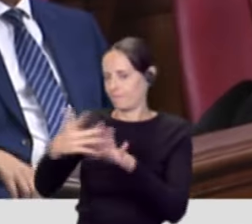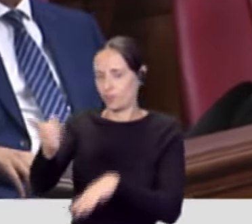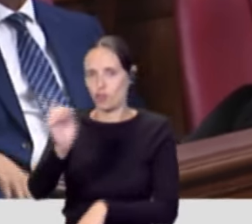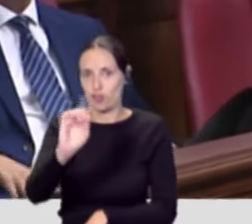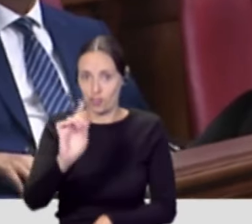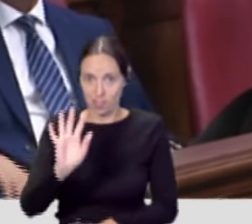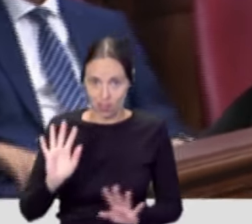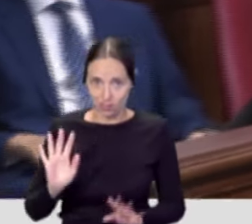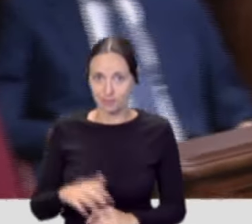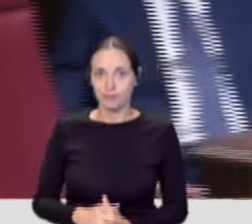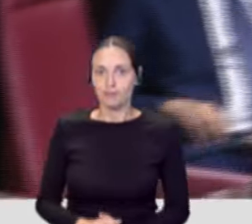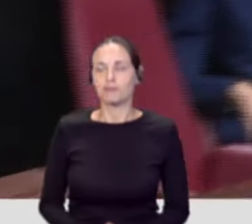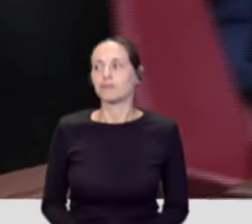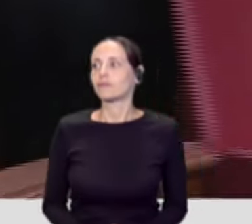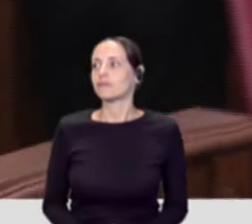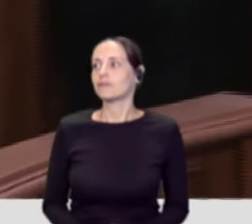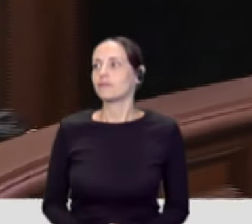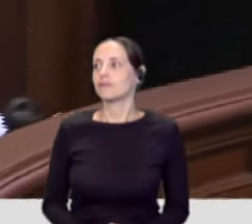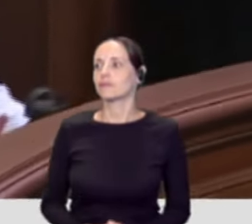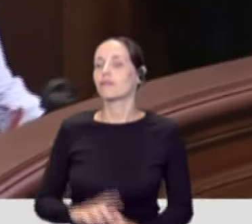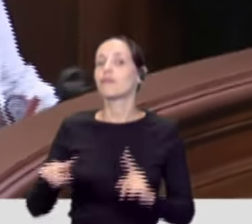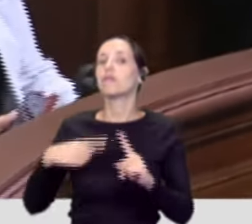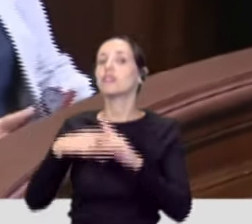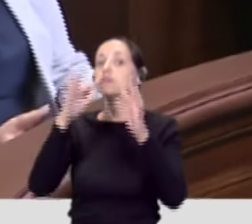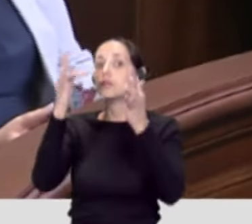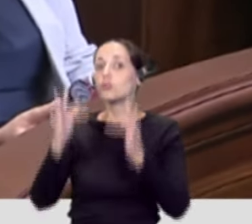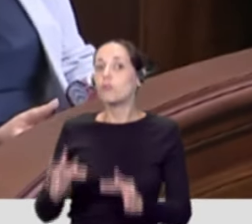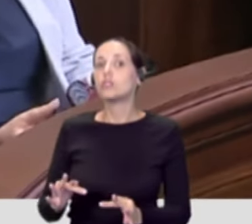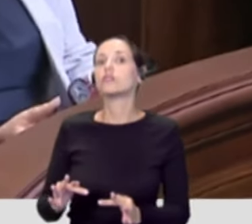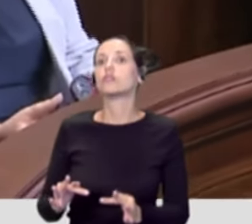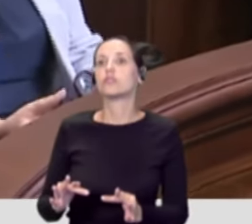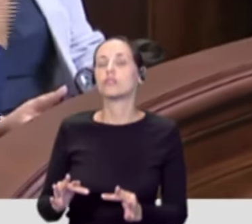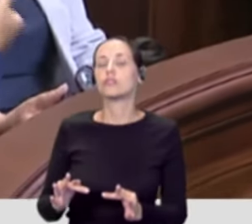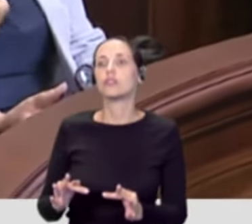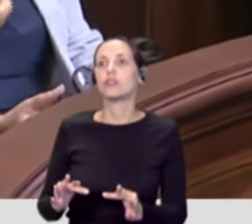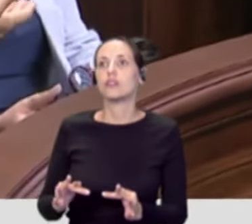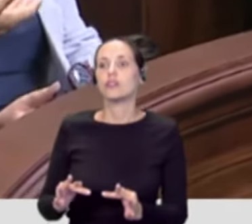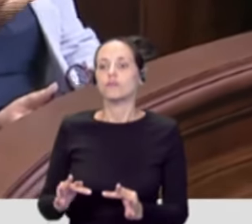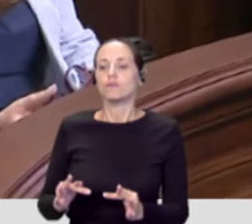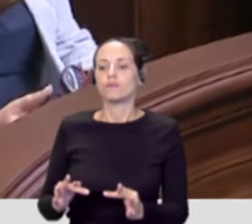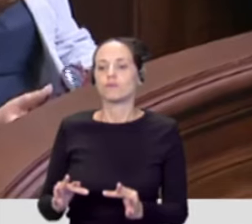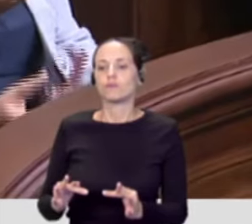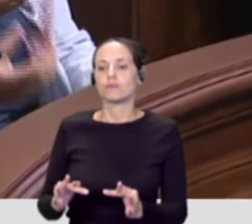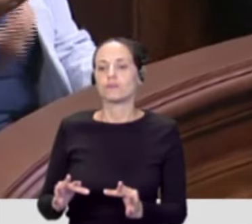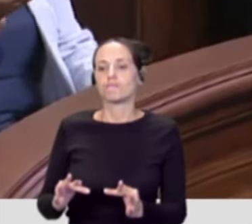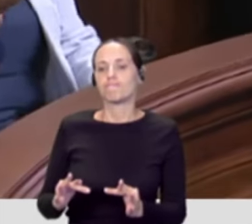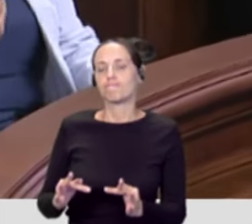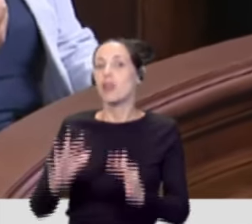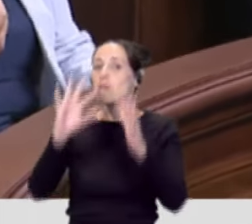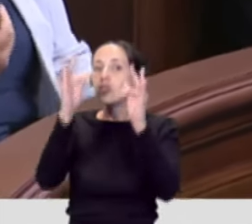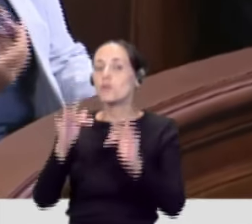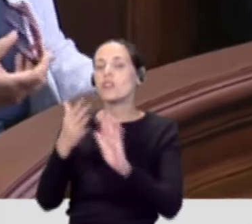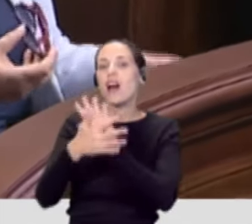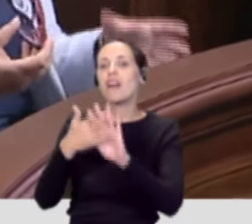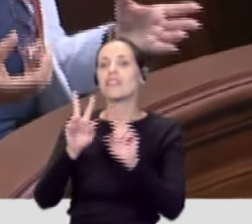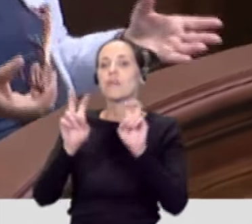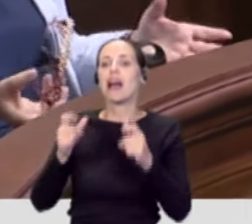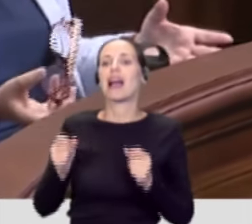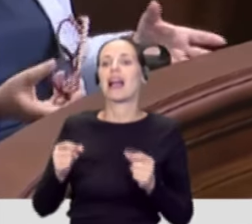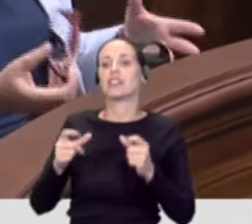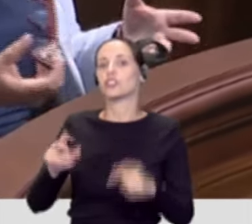2025. Esos son los presupuestos, ya lo comentábamos, ¿no? ¿Qué presupuestos últimamente que se oyen no son de gasto social, ¿no? Se